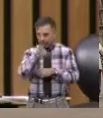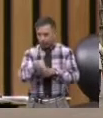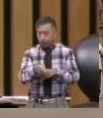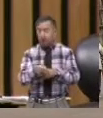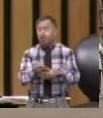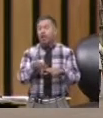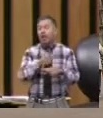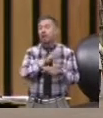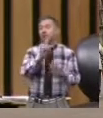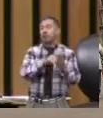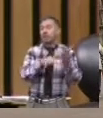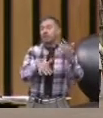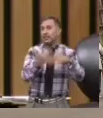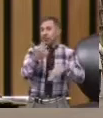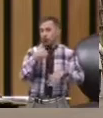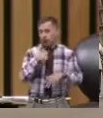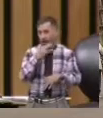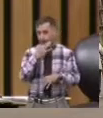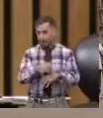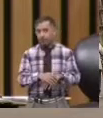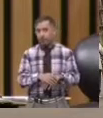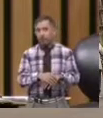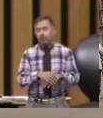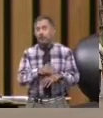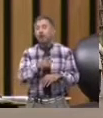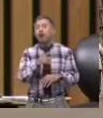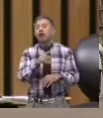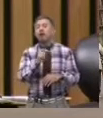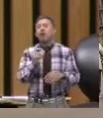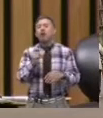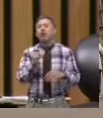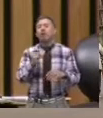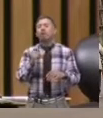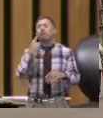del Verde, contra la idea inspirada en el rational choice